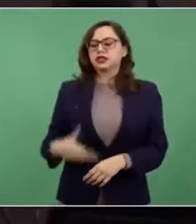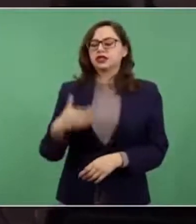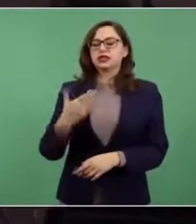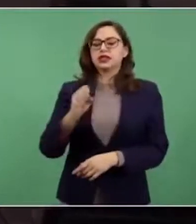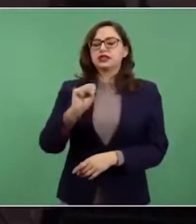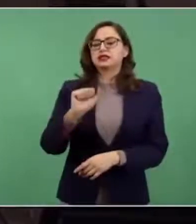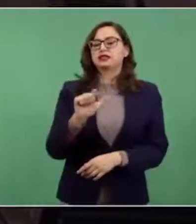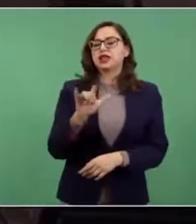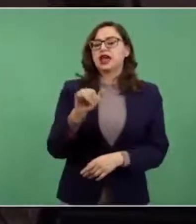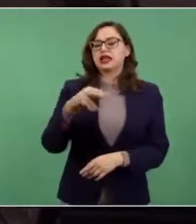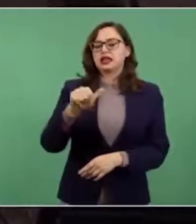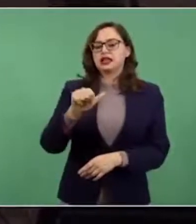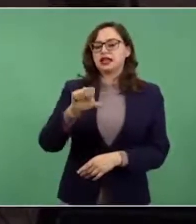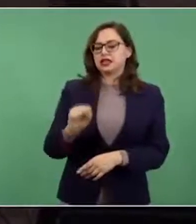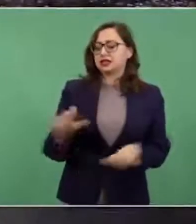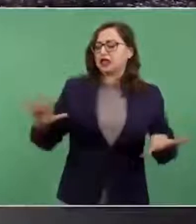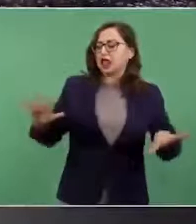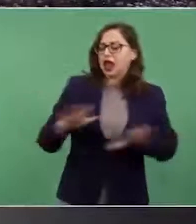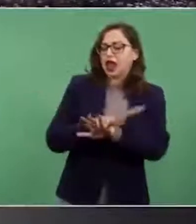Gortari.